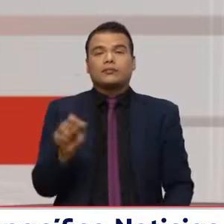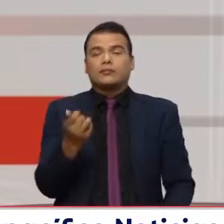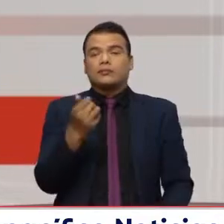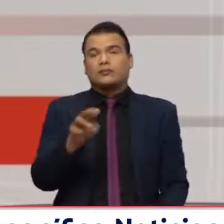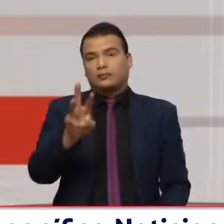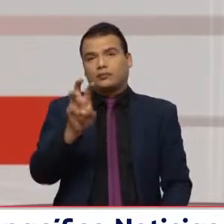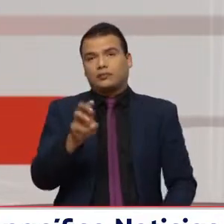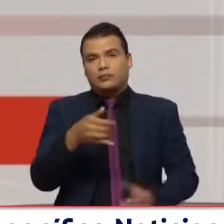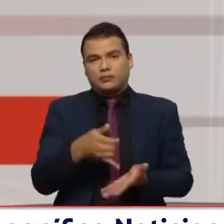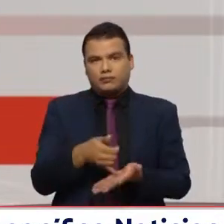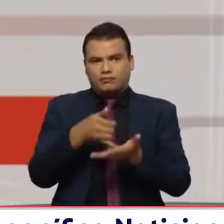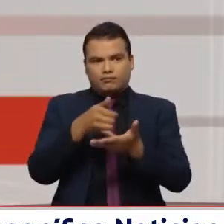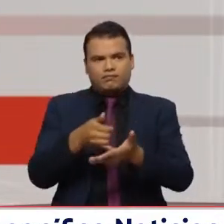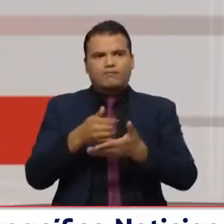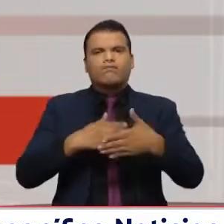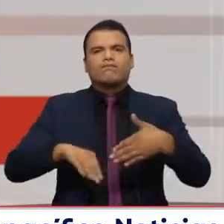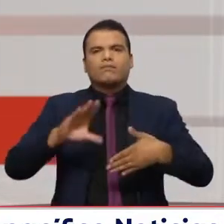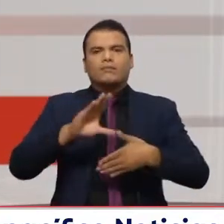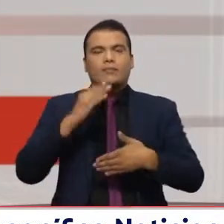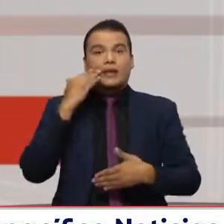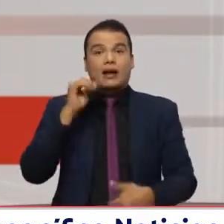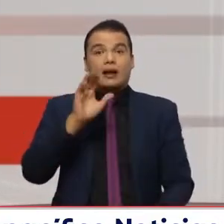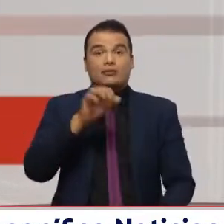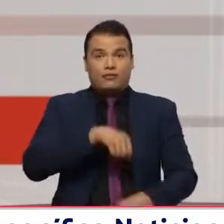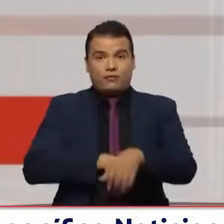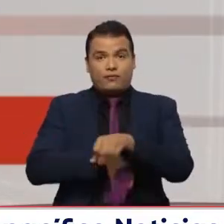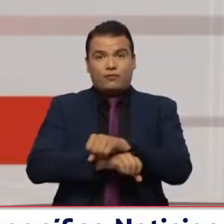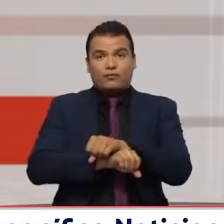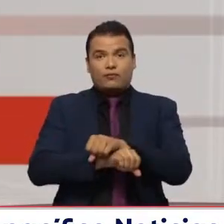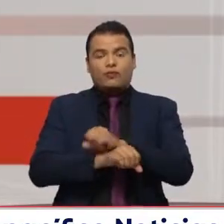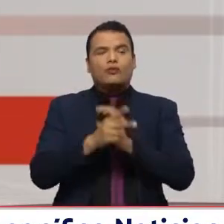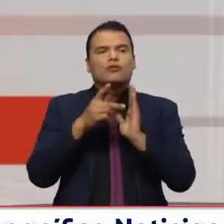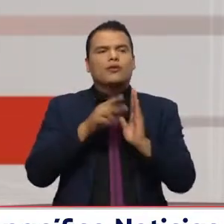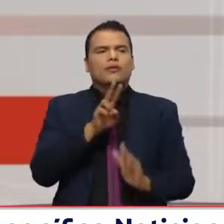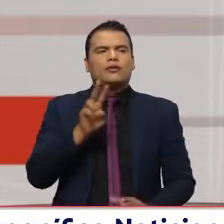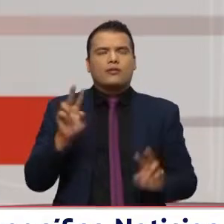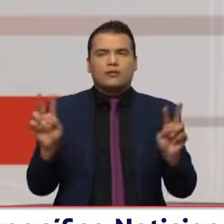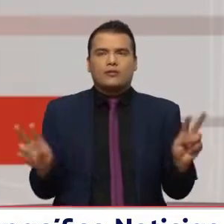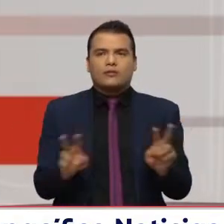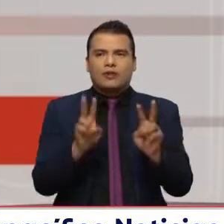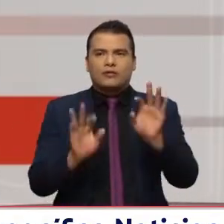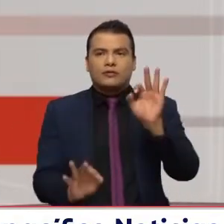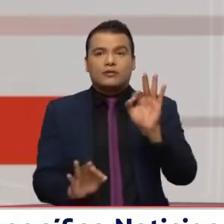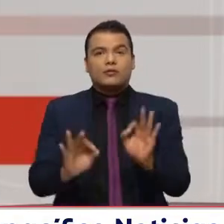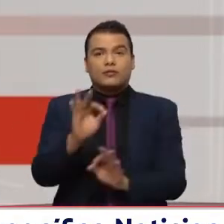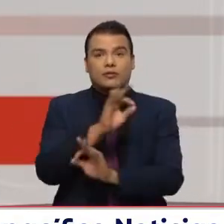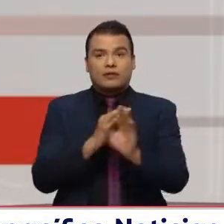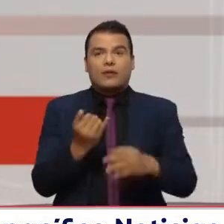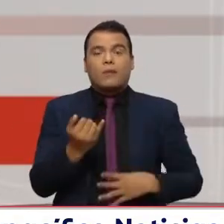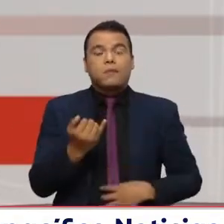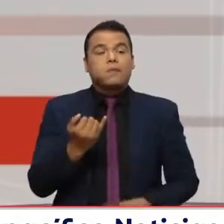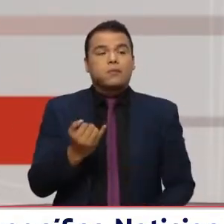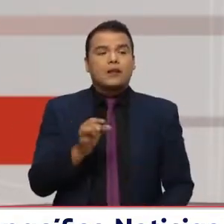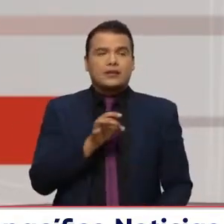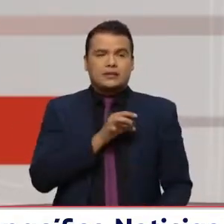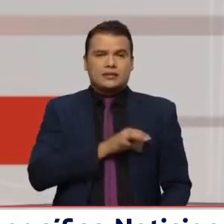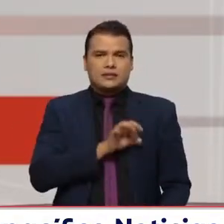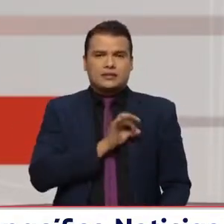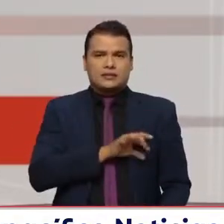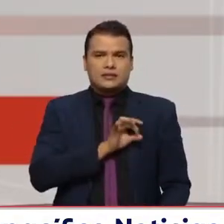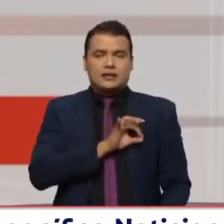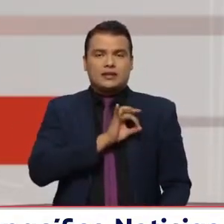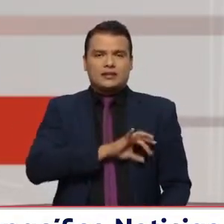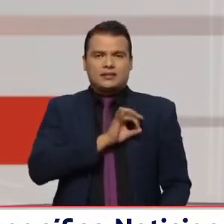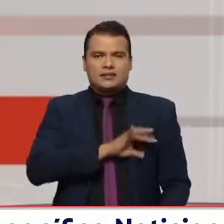La Copa América Fémina 2022 se ve en Telepacífico, canal oficial. Chile arribó hoy a la capital